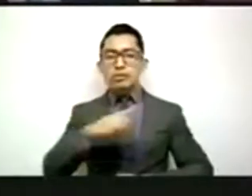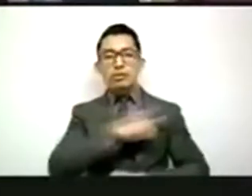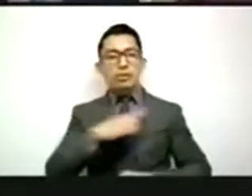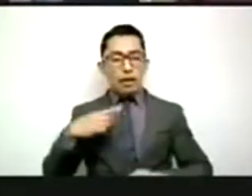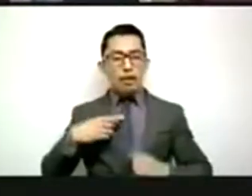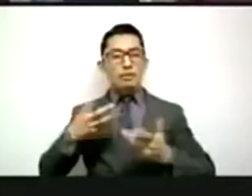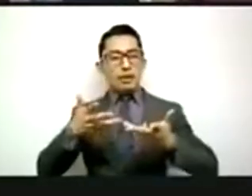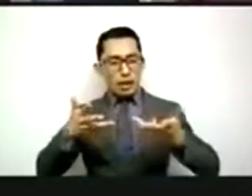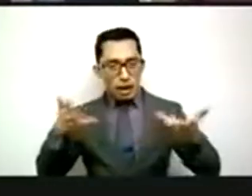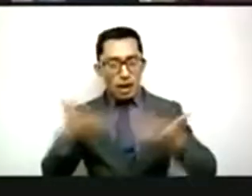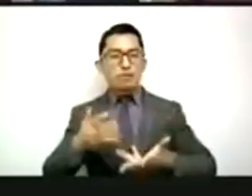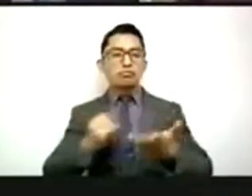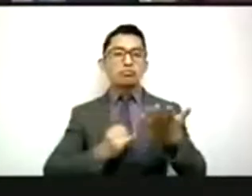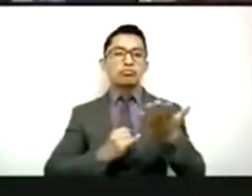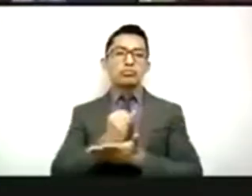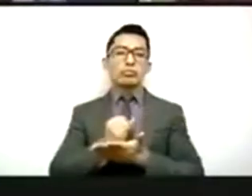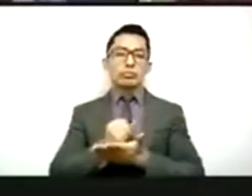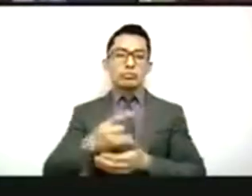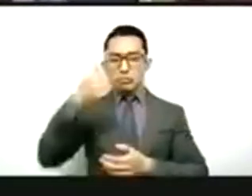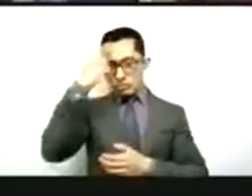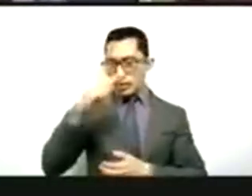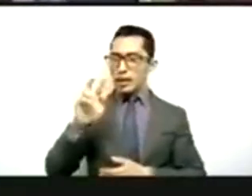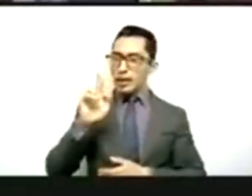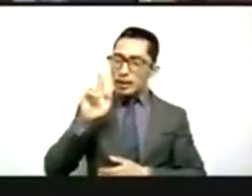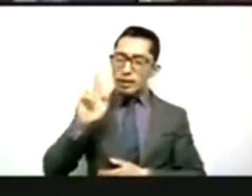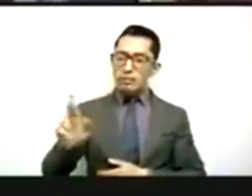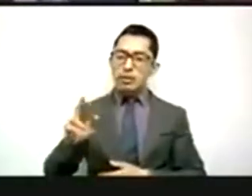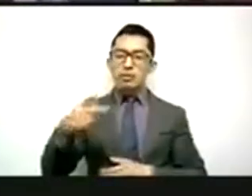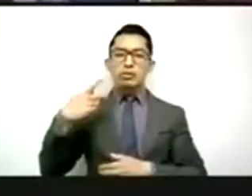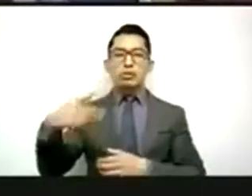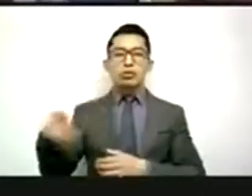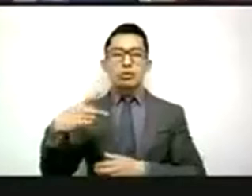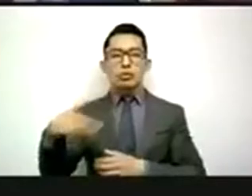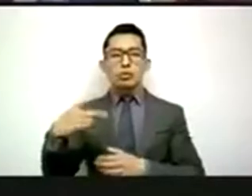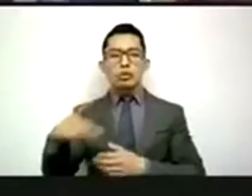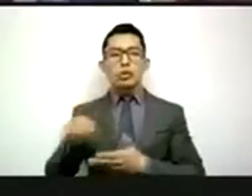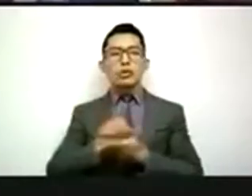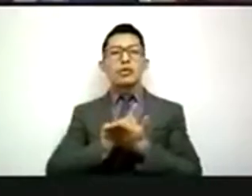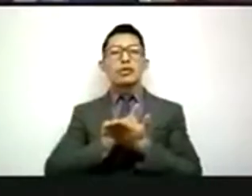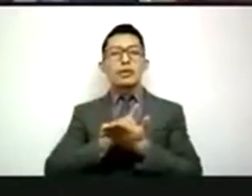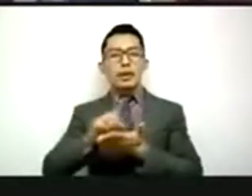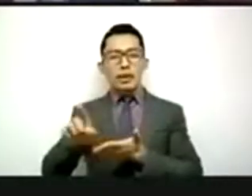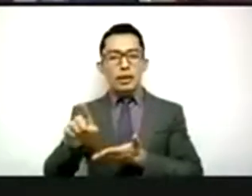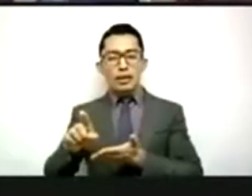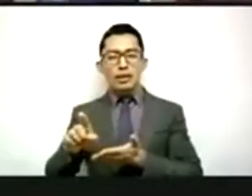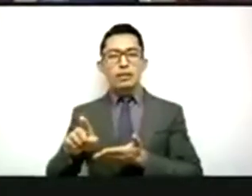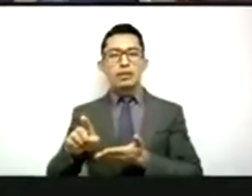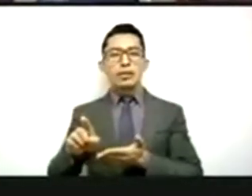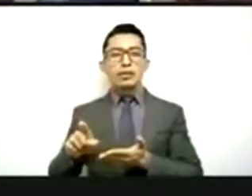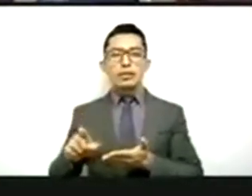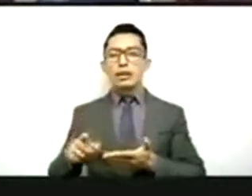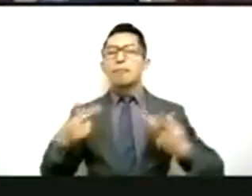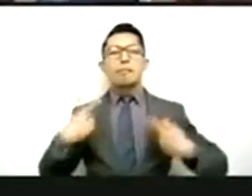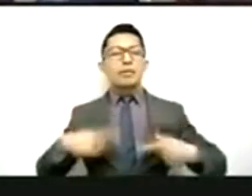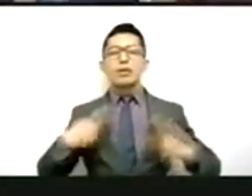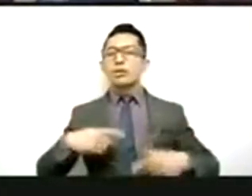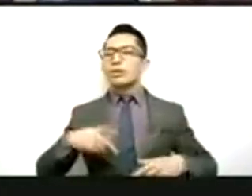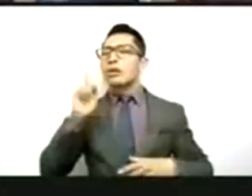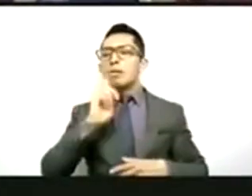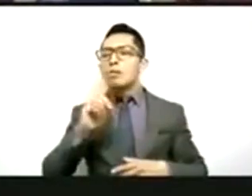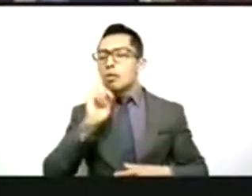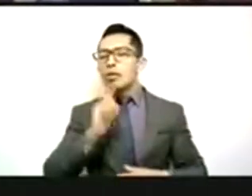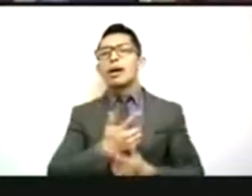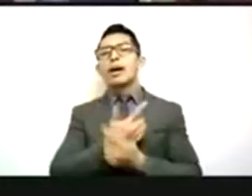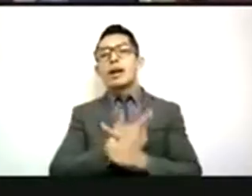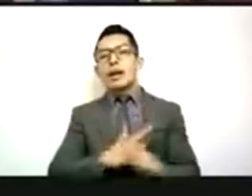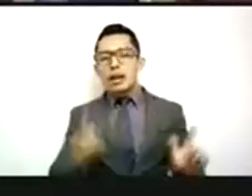actuemos para el respeto hacia los derechos de cualquier mujer, sea la identidad